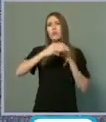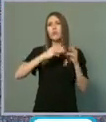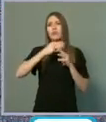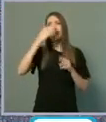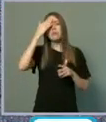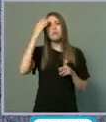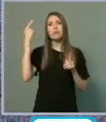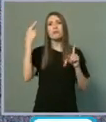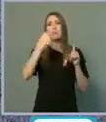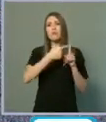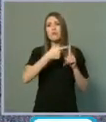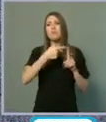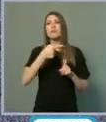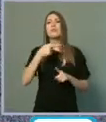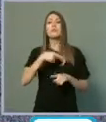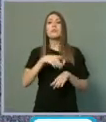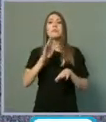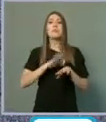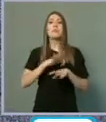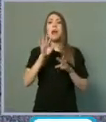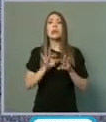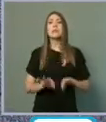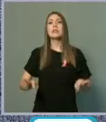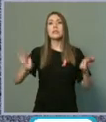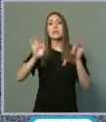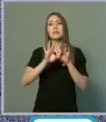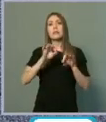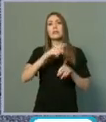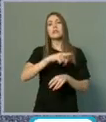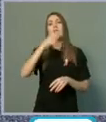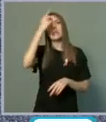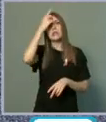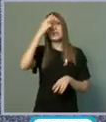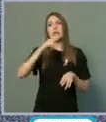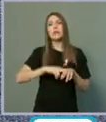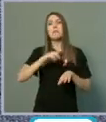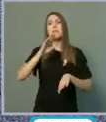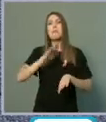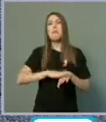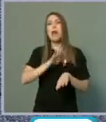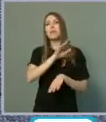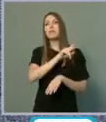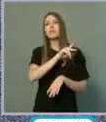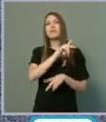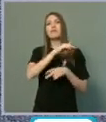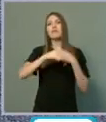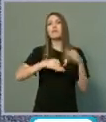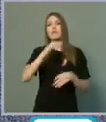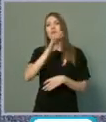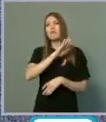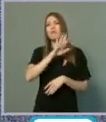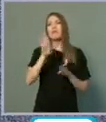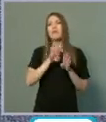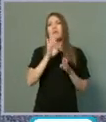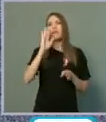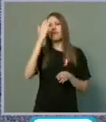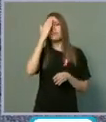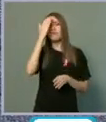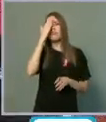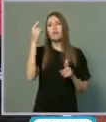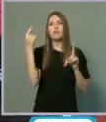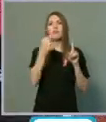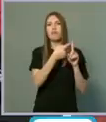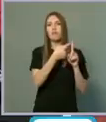muchísima temática, pero Pedro Almodóvar es uno de los directores que más se reconocen en el exterior. Se está convirtiendo un poco en una